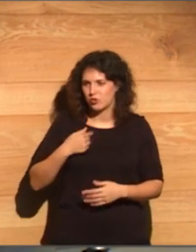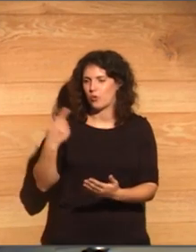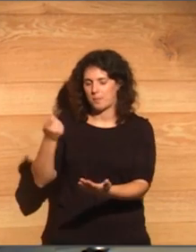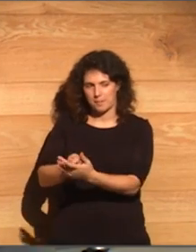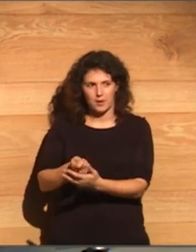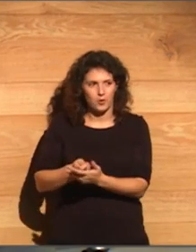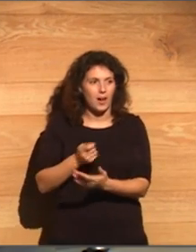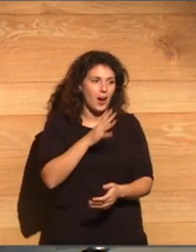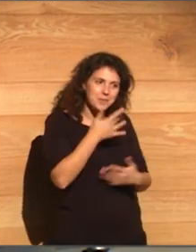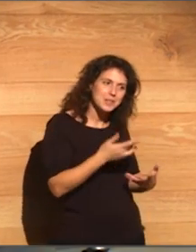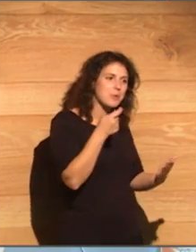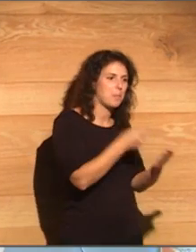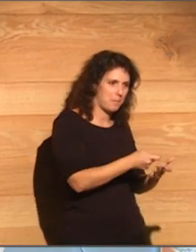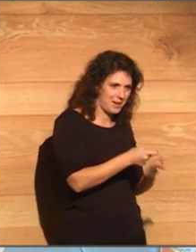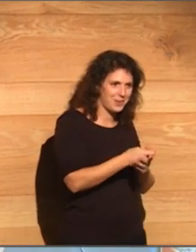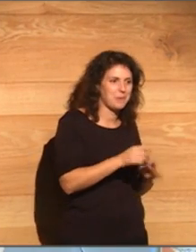Hoy día con la pasta que tengo, sí, pero claro.